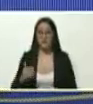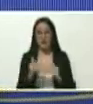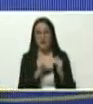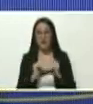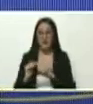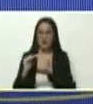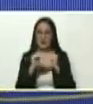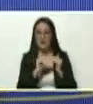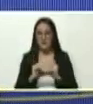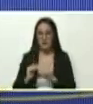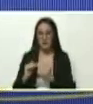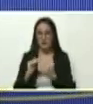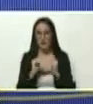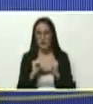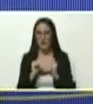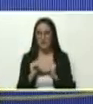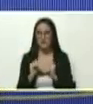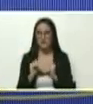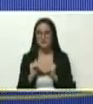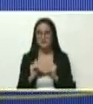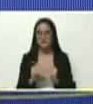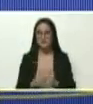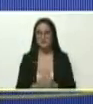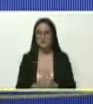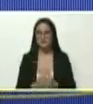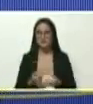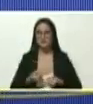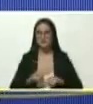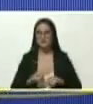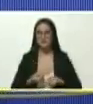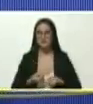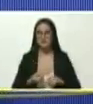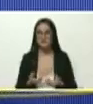equilibrio del mercado, en el abastecimiento del